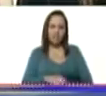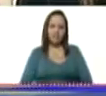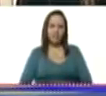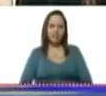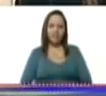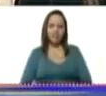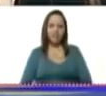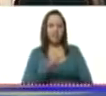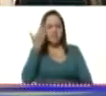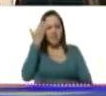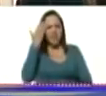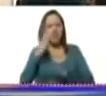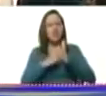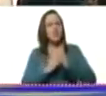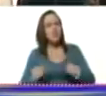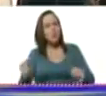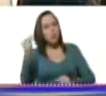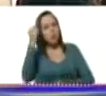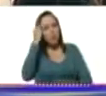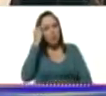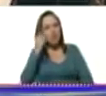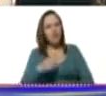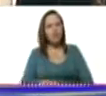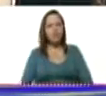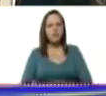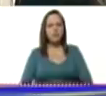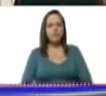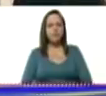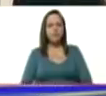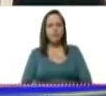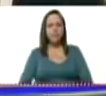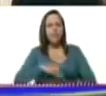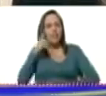Saben ustedes todos los días que tenemos que